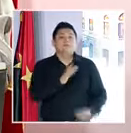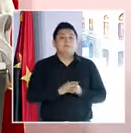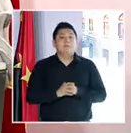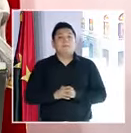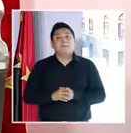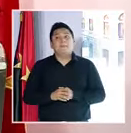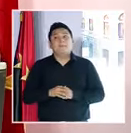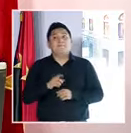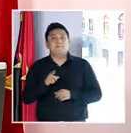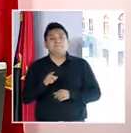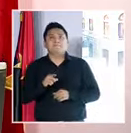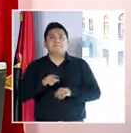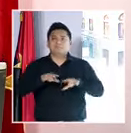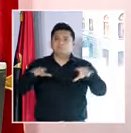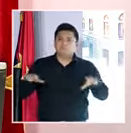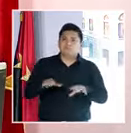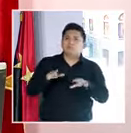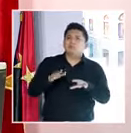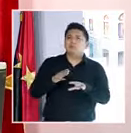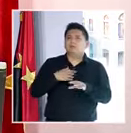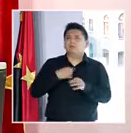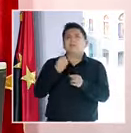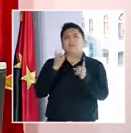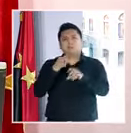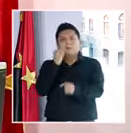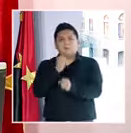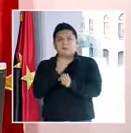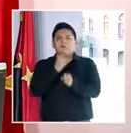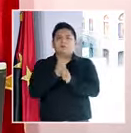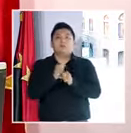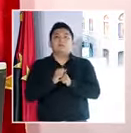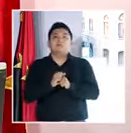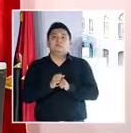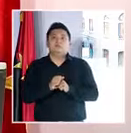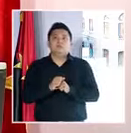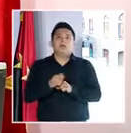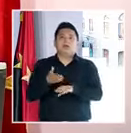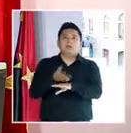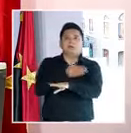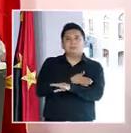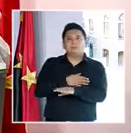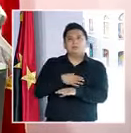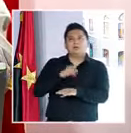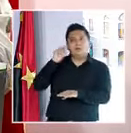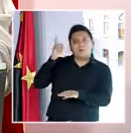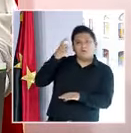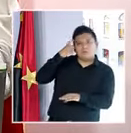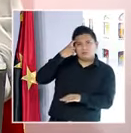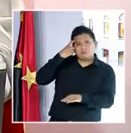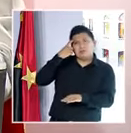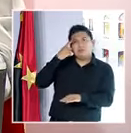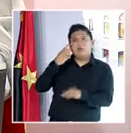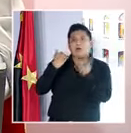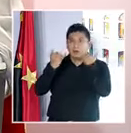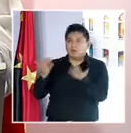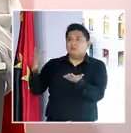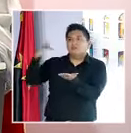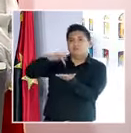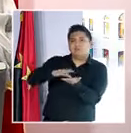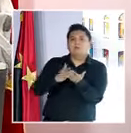del concurso de las administraciones regionales en cabeza de los exgobernadores que hoy están con